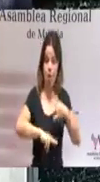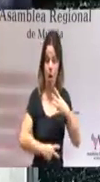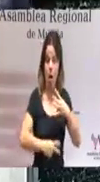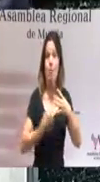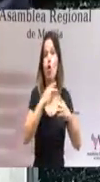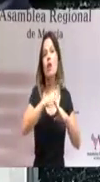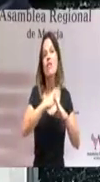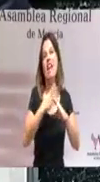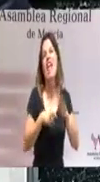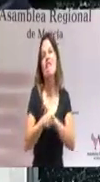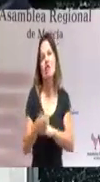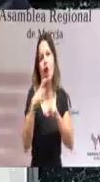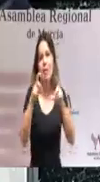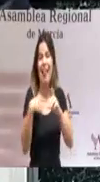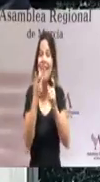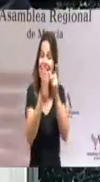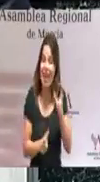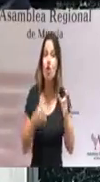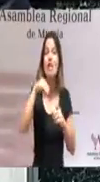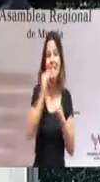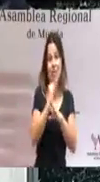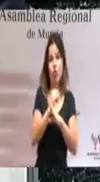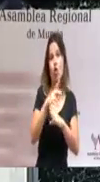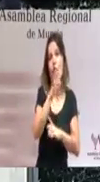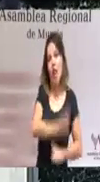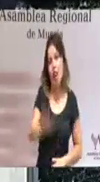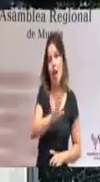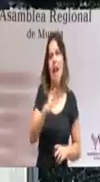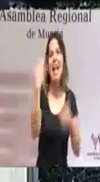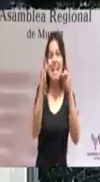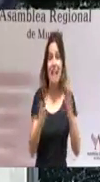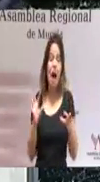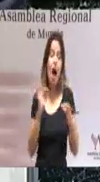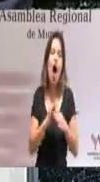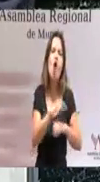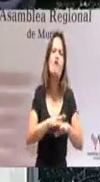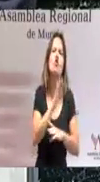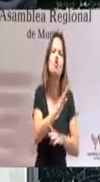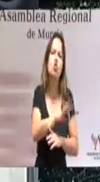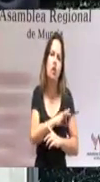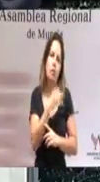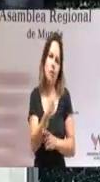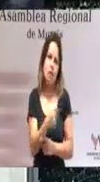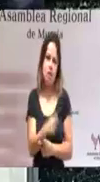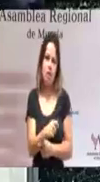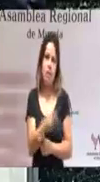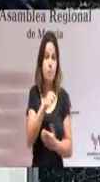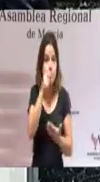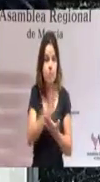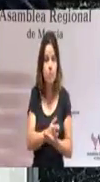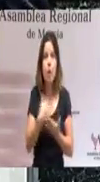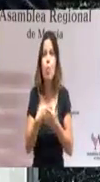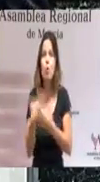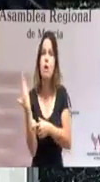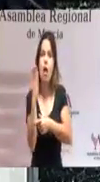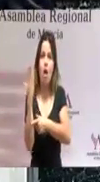inversión empresarial. Son datos del Instituto Nacional de Estadísticas que tienen que ver con su gobierno, señor presidente. Hoy le hemos vuelto a poner propuestas